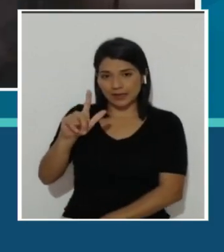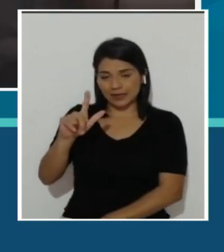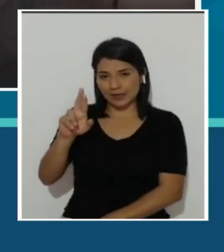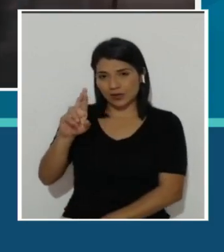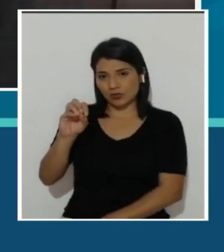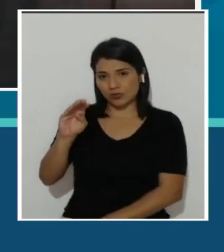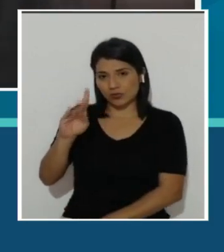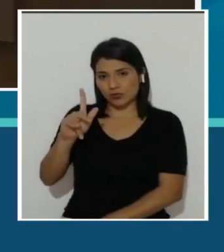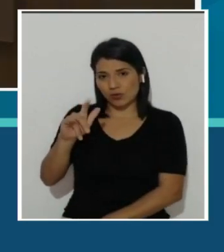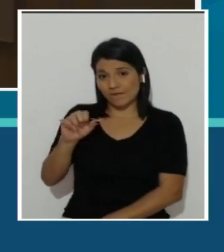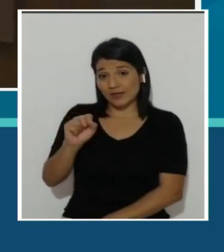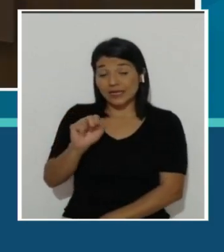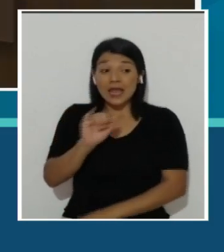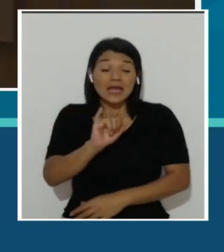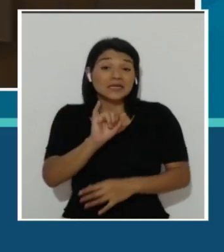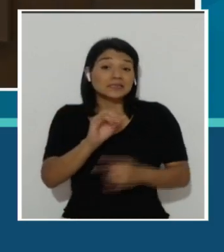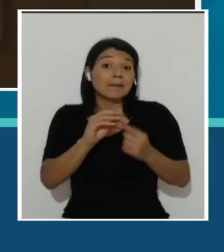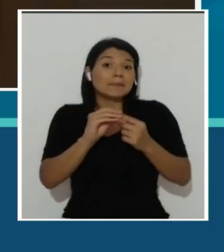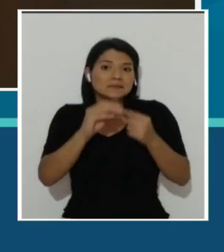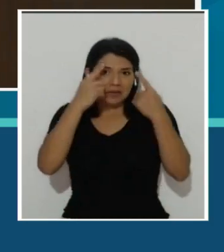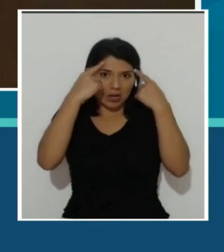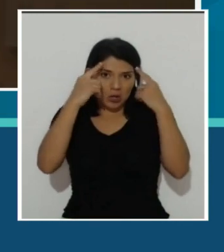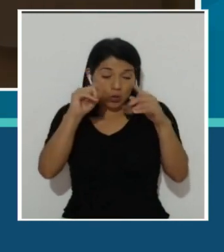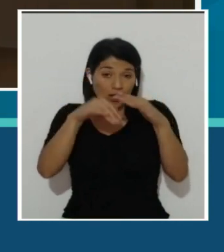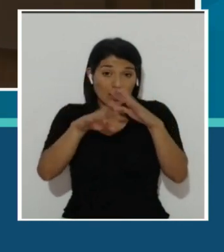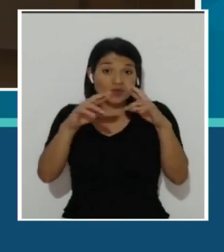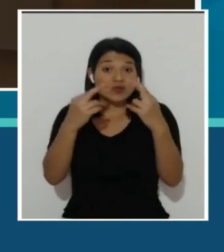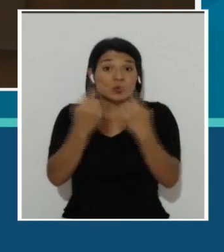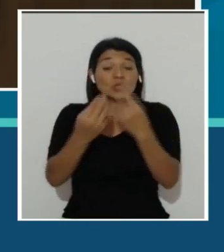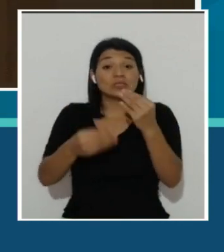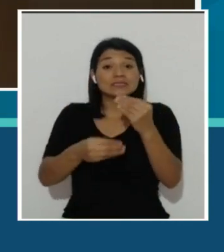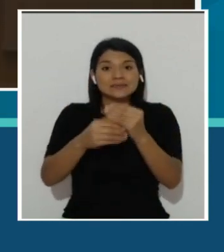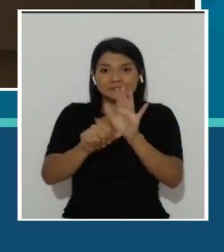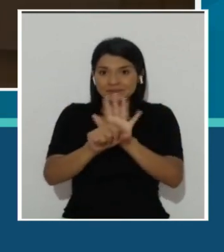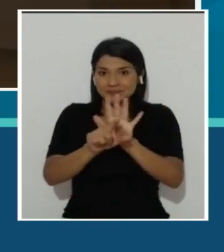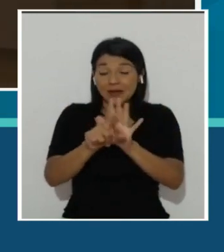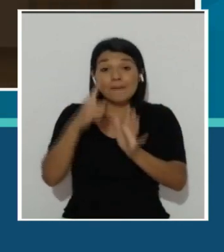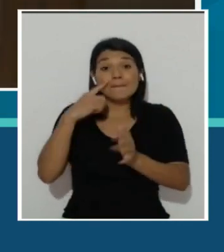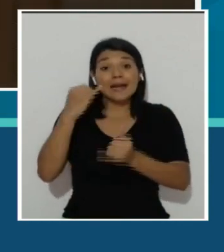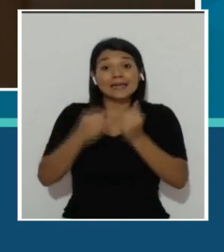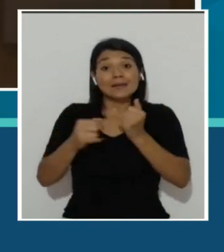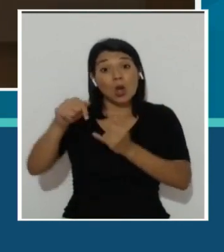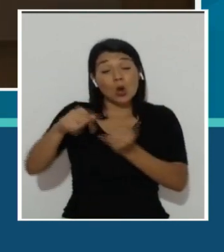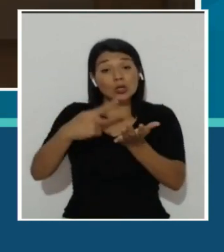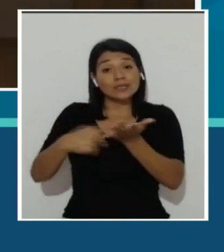sesiones extraordinarias de la Asamblea Legislativa. Y ya para terminar, hoy se discutió en la Comisión de Ambiente